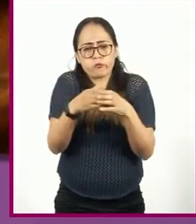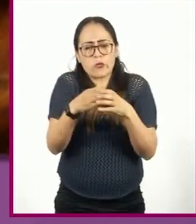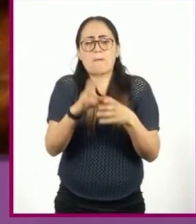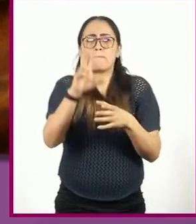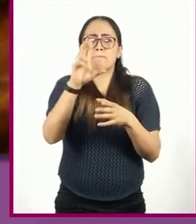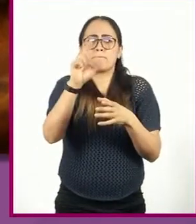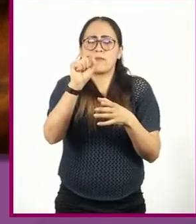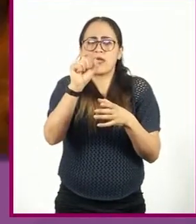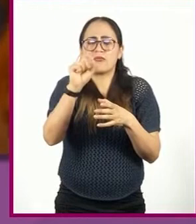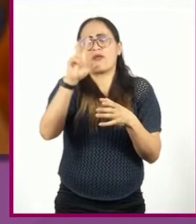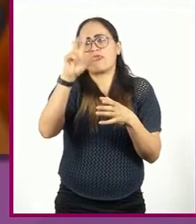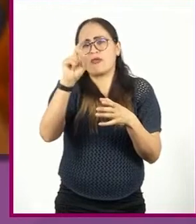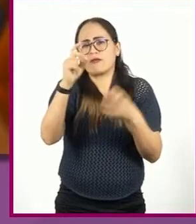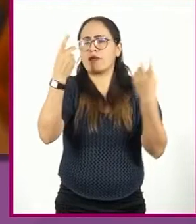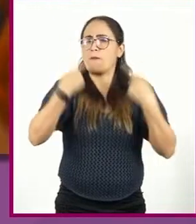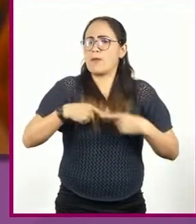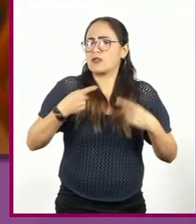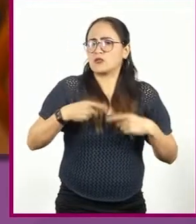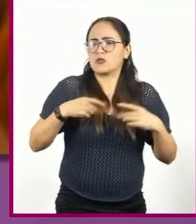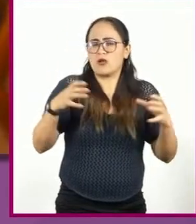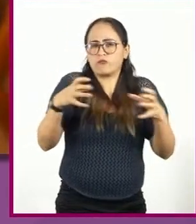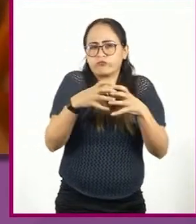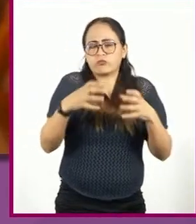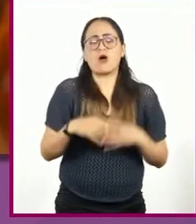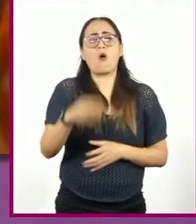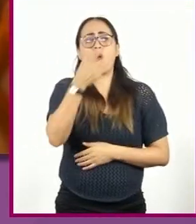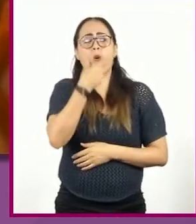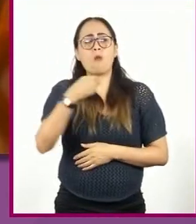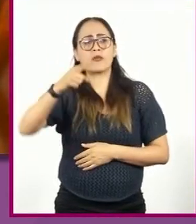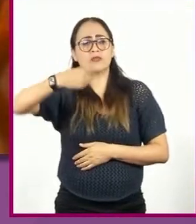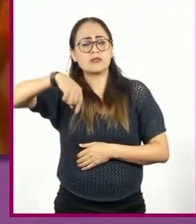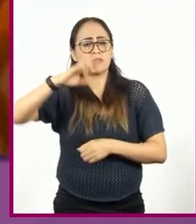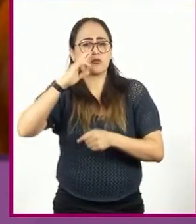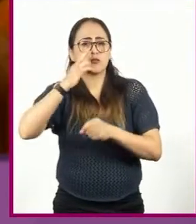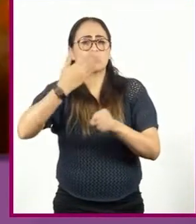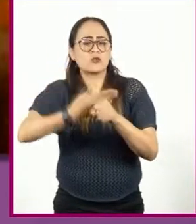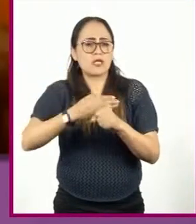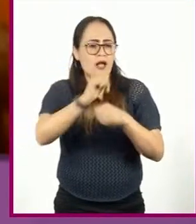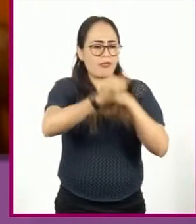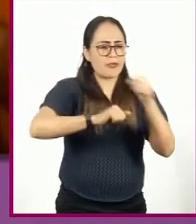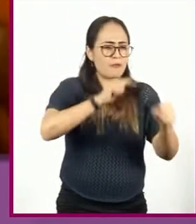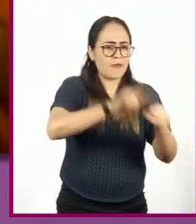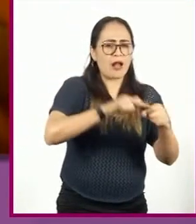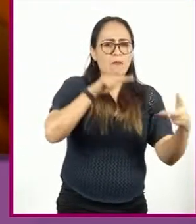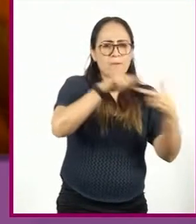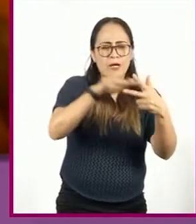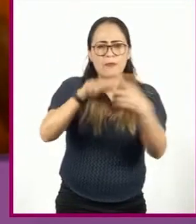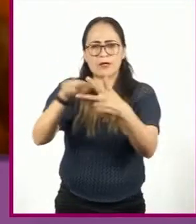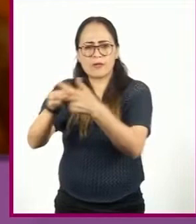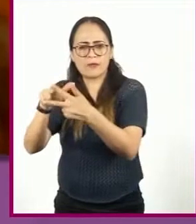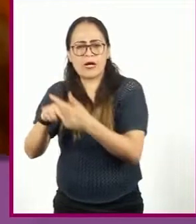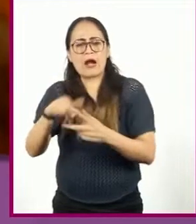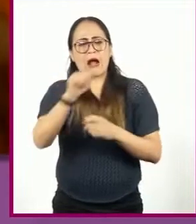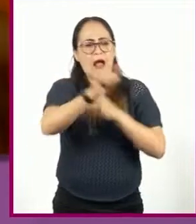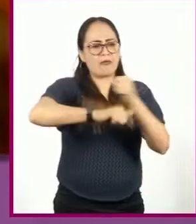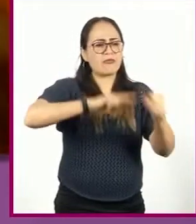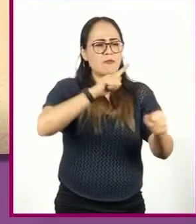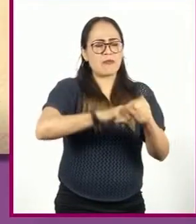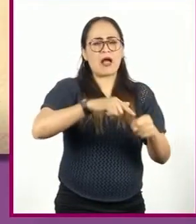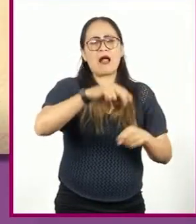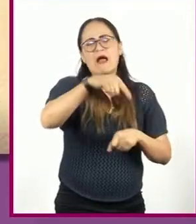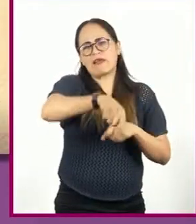30 miembros. Los hombres se encargaban de cazar y el tipo de presa dependía de las características del lugar donde